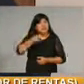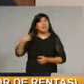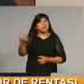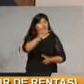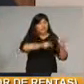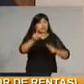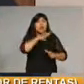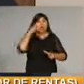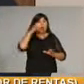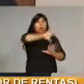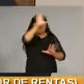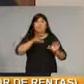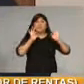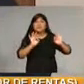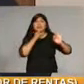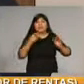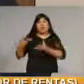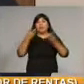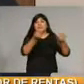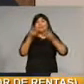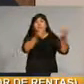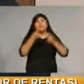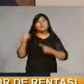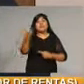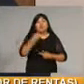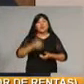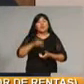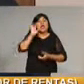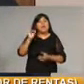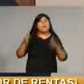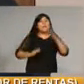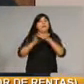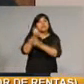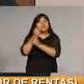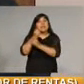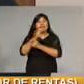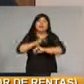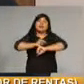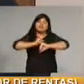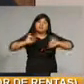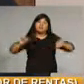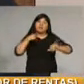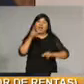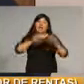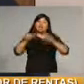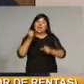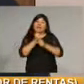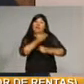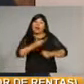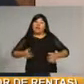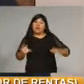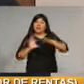de la provincia también es importante recalcar que los empleados públicos tanto provinciales como